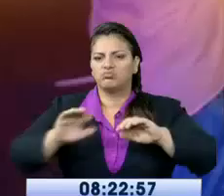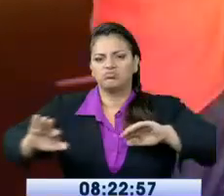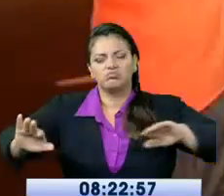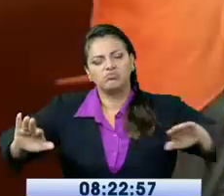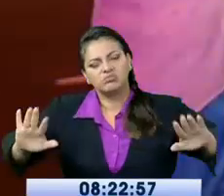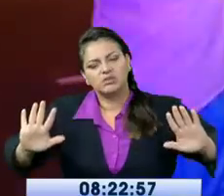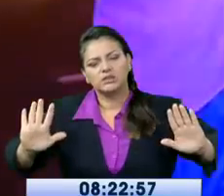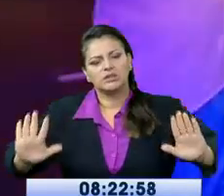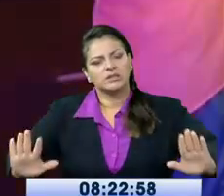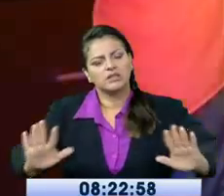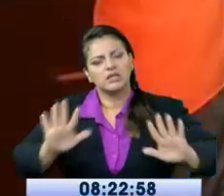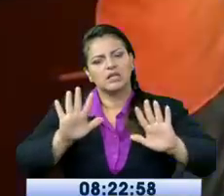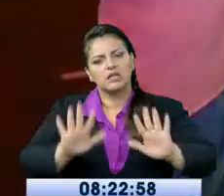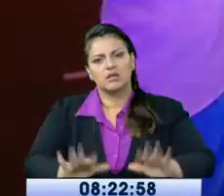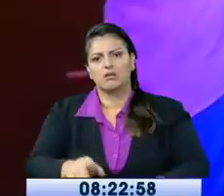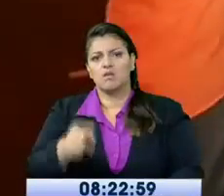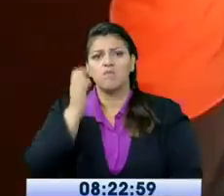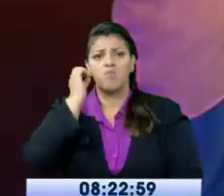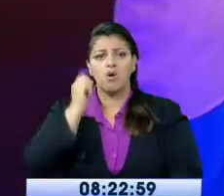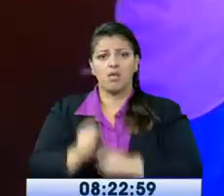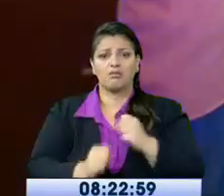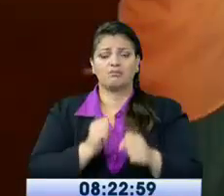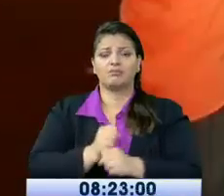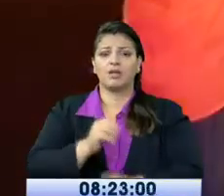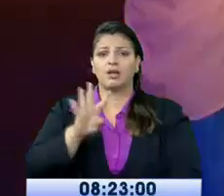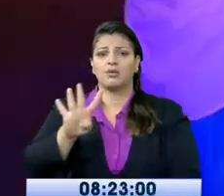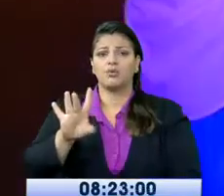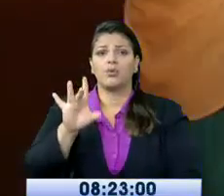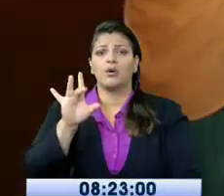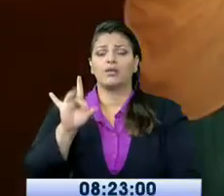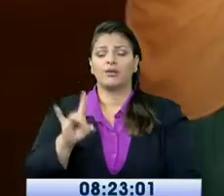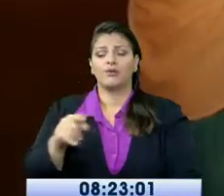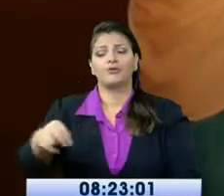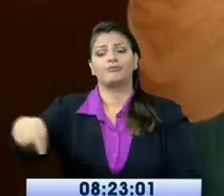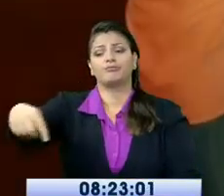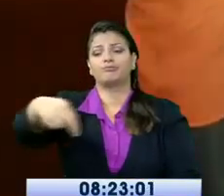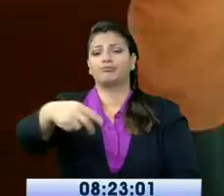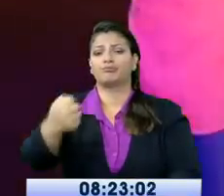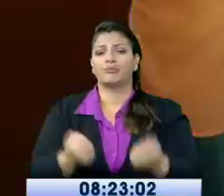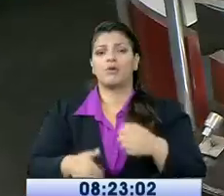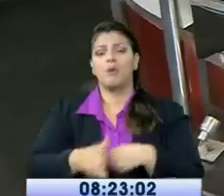Vergeles. Informó Jorge Salazar.